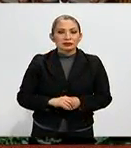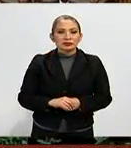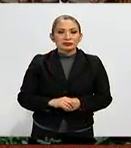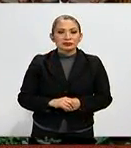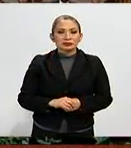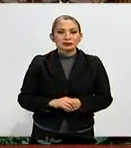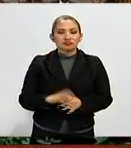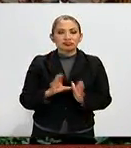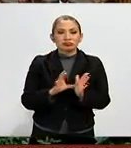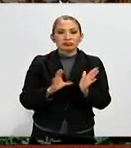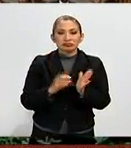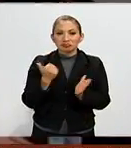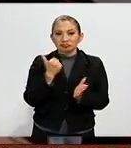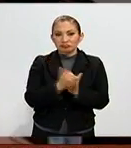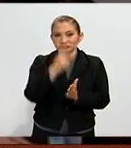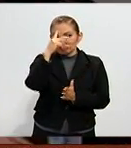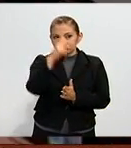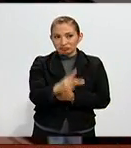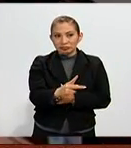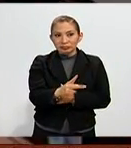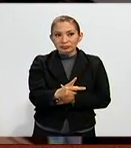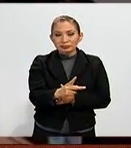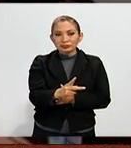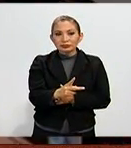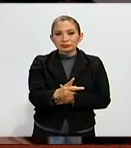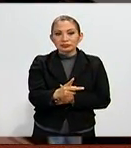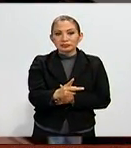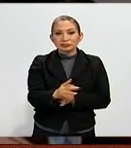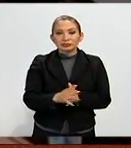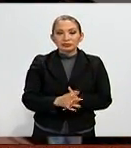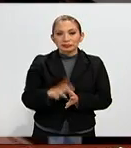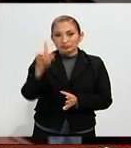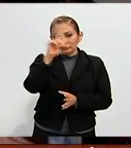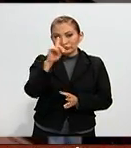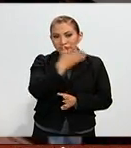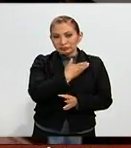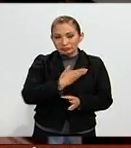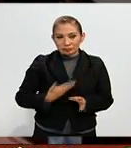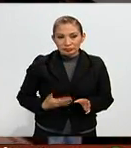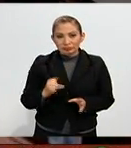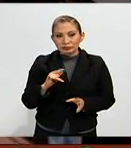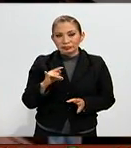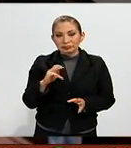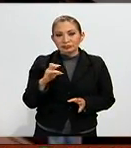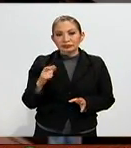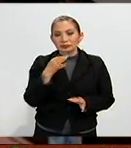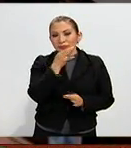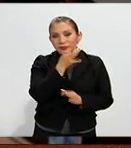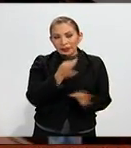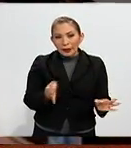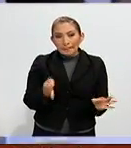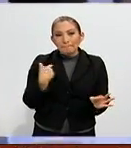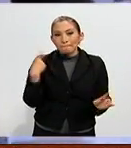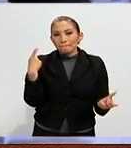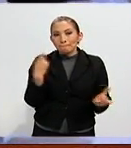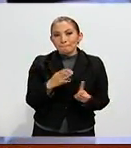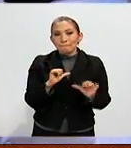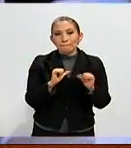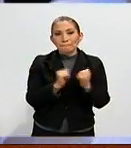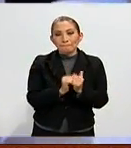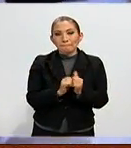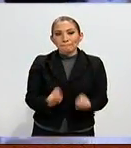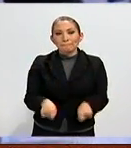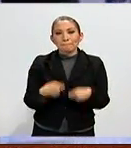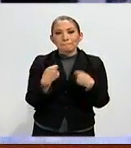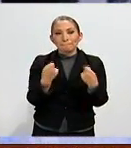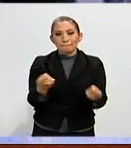la Asamblea Constituyente de la Ciudad de México. El consejero presidente del INE, Lorenzo Córdoba, indicó que el fin de esta asociación es